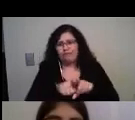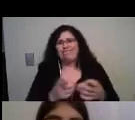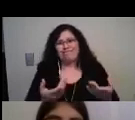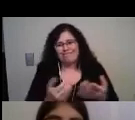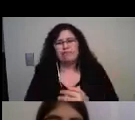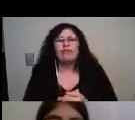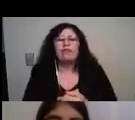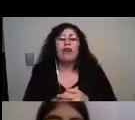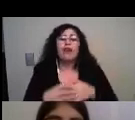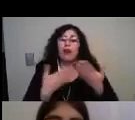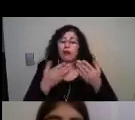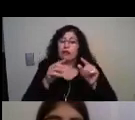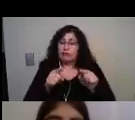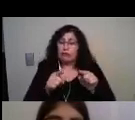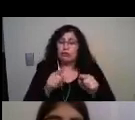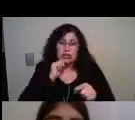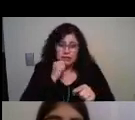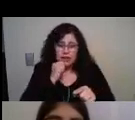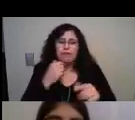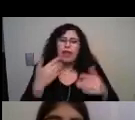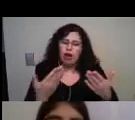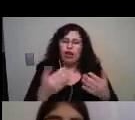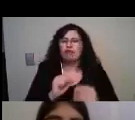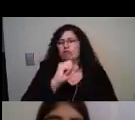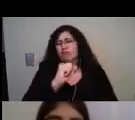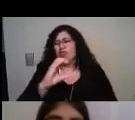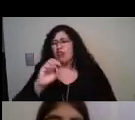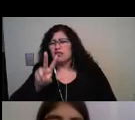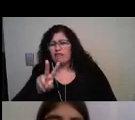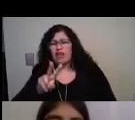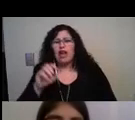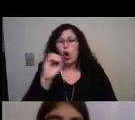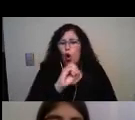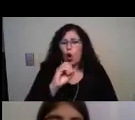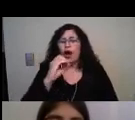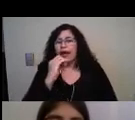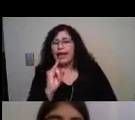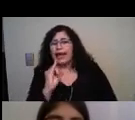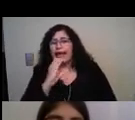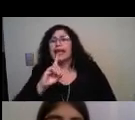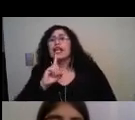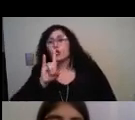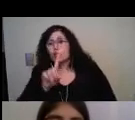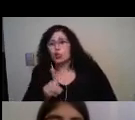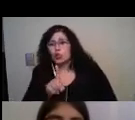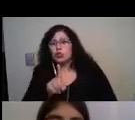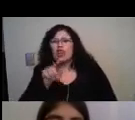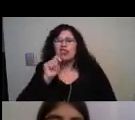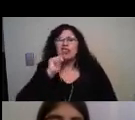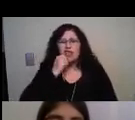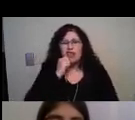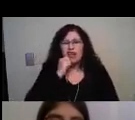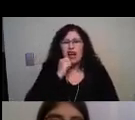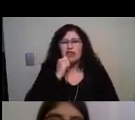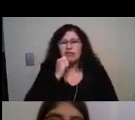¿De acuerdo? Y en este sentido, un accidente cerebrovascular, un ictus, ya se define como algún déficit neurológico focal